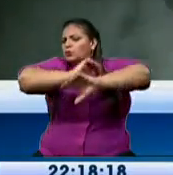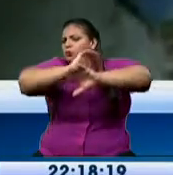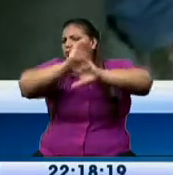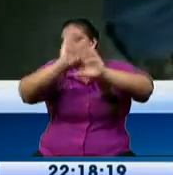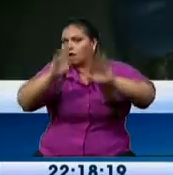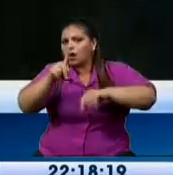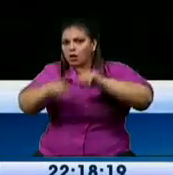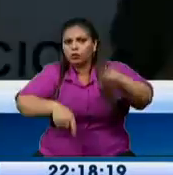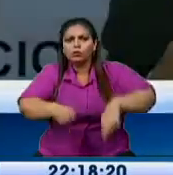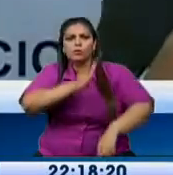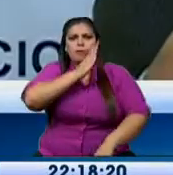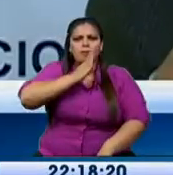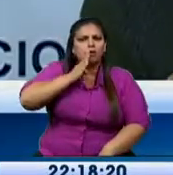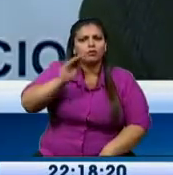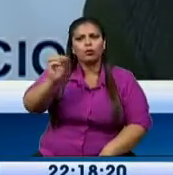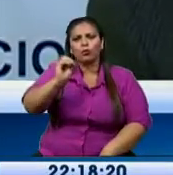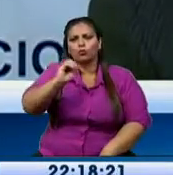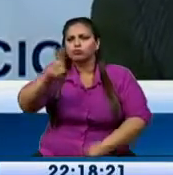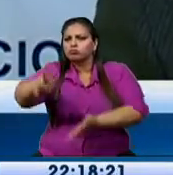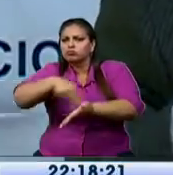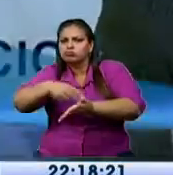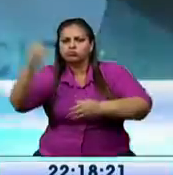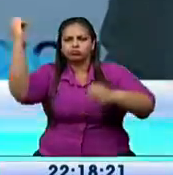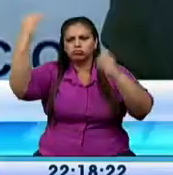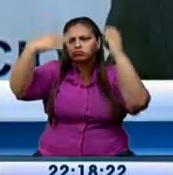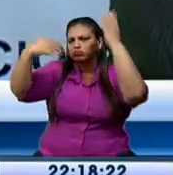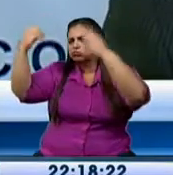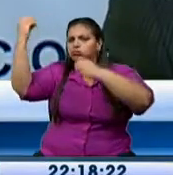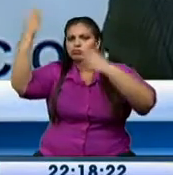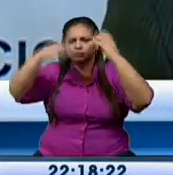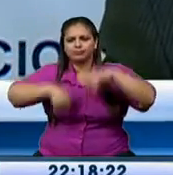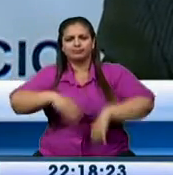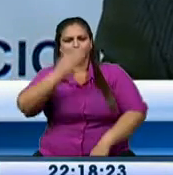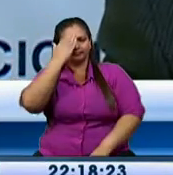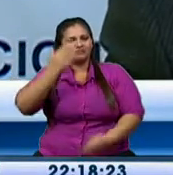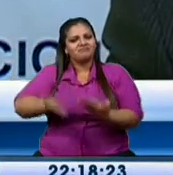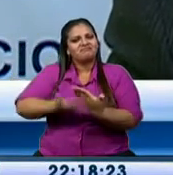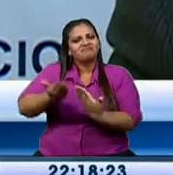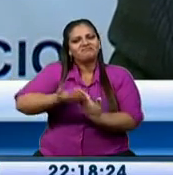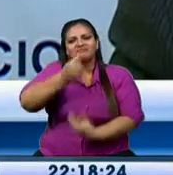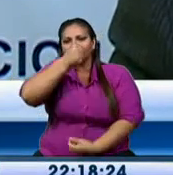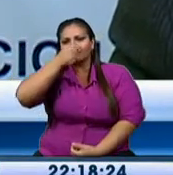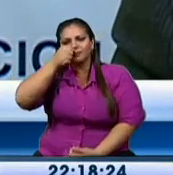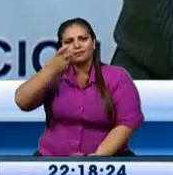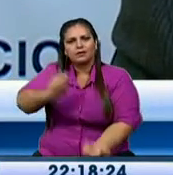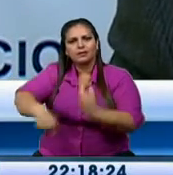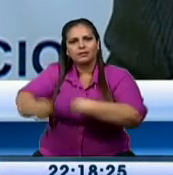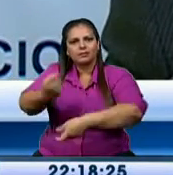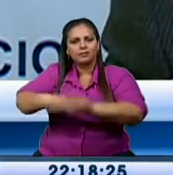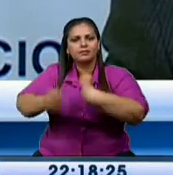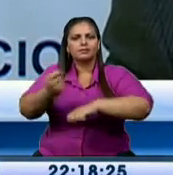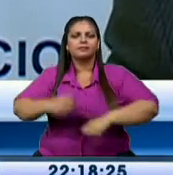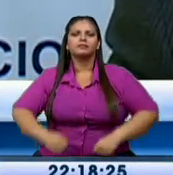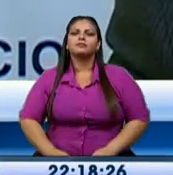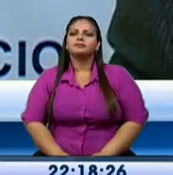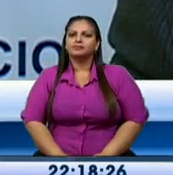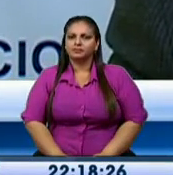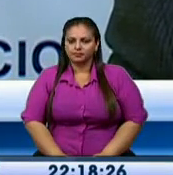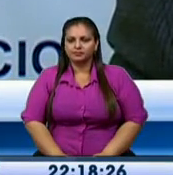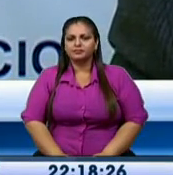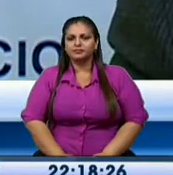bares y discotecas. Estas personas ya tenían inclusive lugares específicos, por ejemplo, árboles,